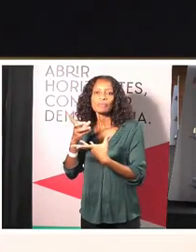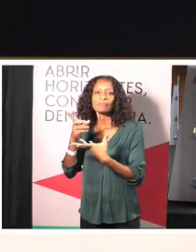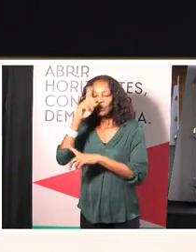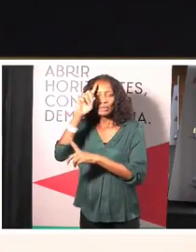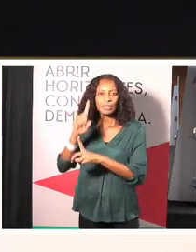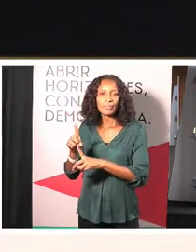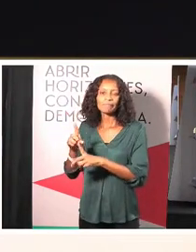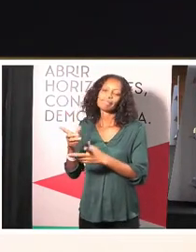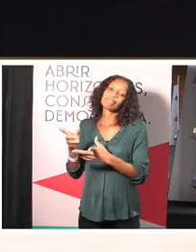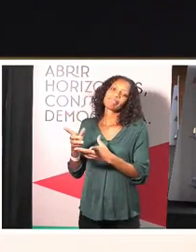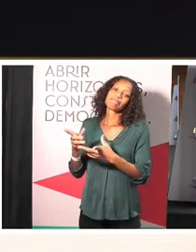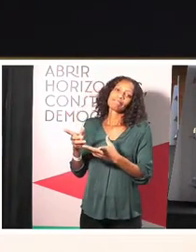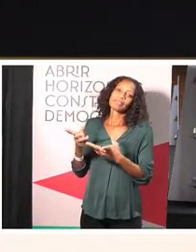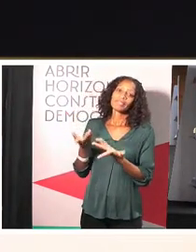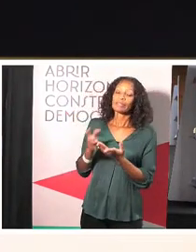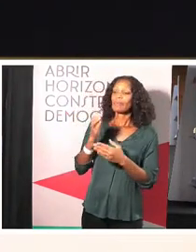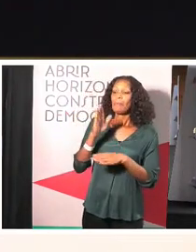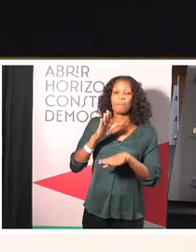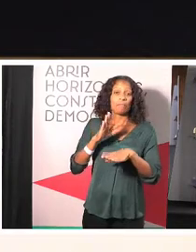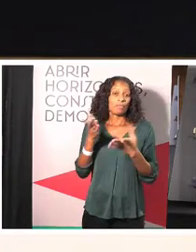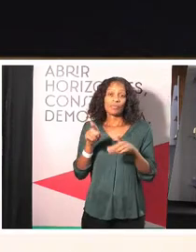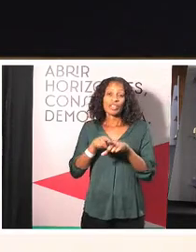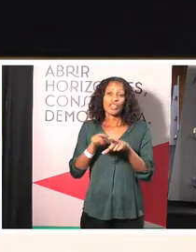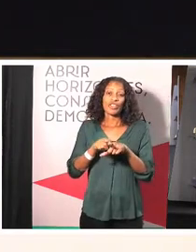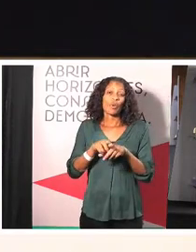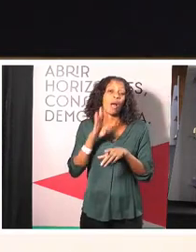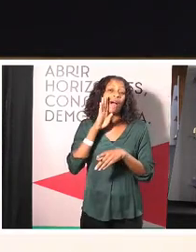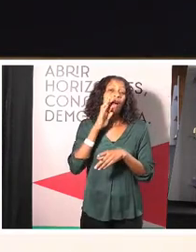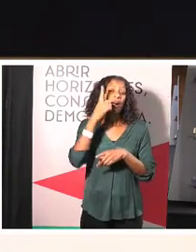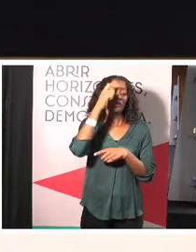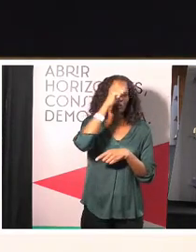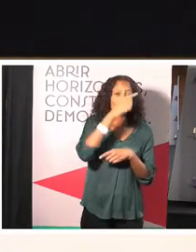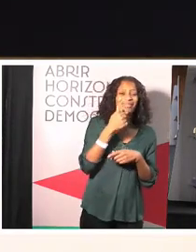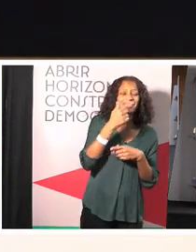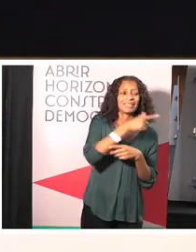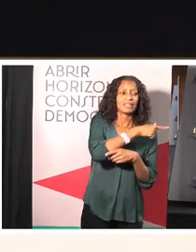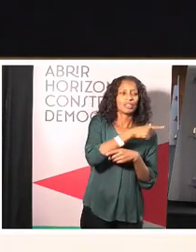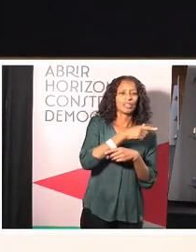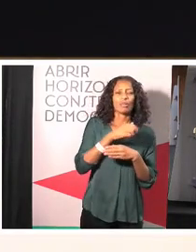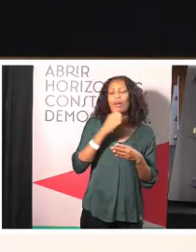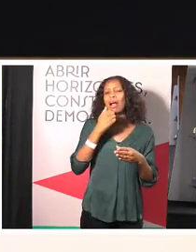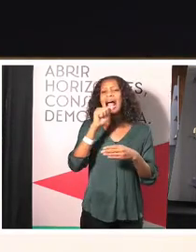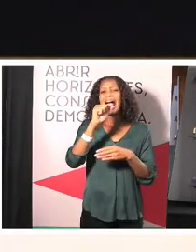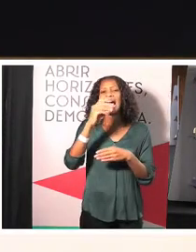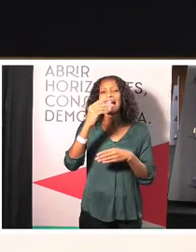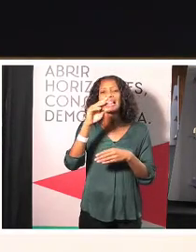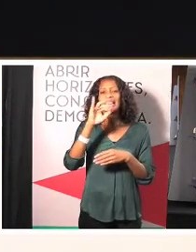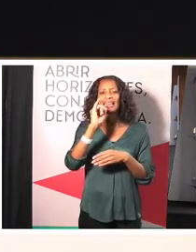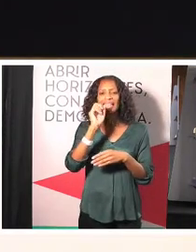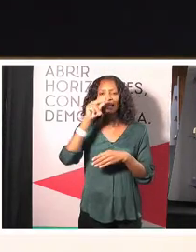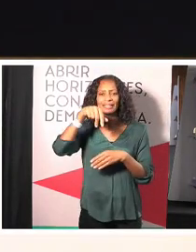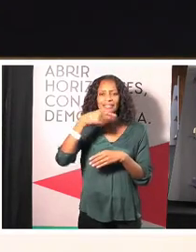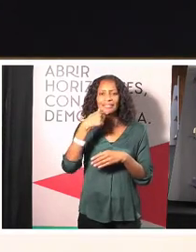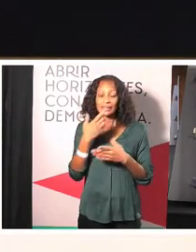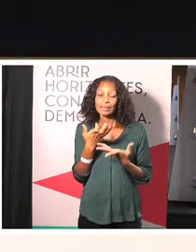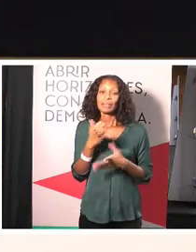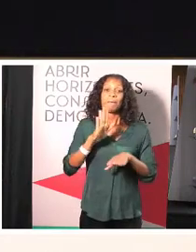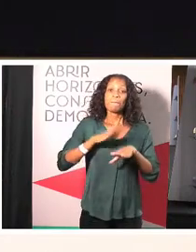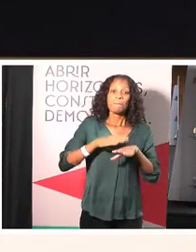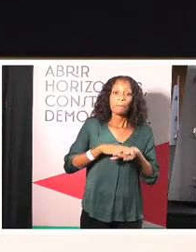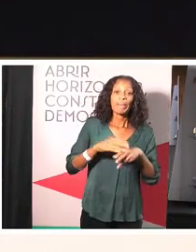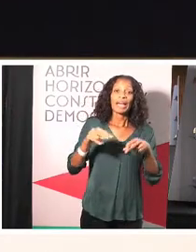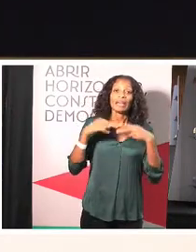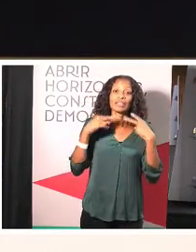pues para tener un restaurante lo que hay que hacer es tener un algoritmo y decir si puedes pagar el restaurante o no. O sea, que hemos normalizado